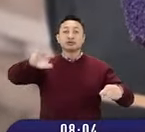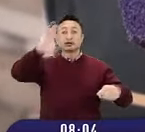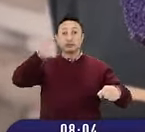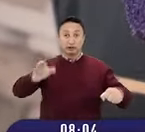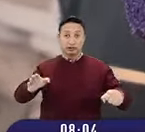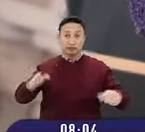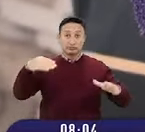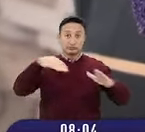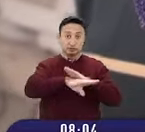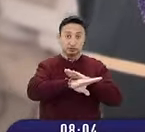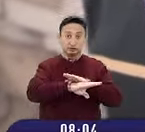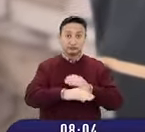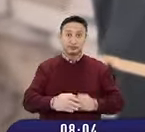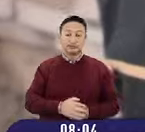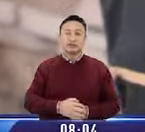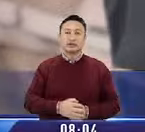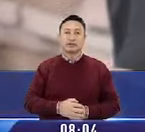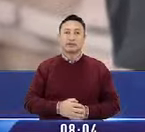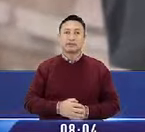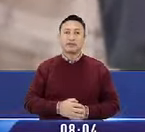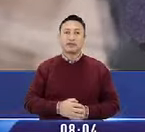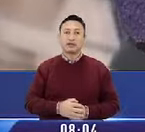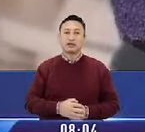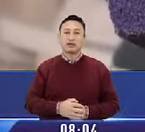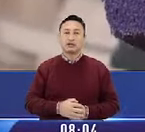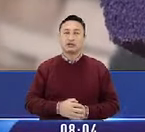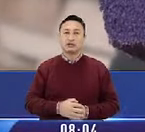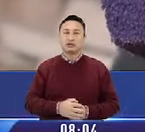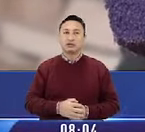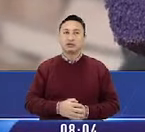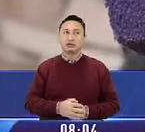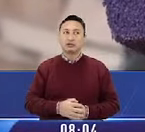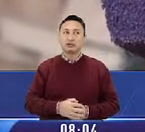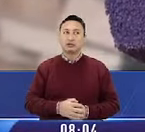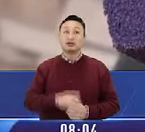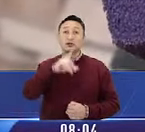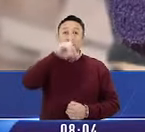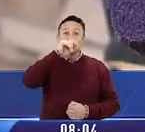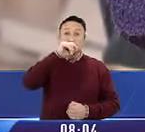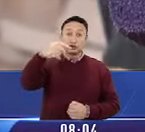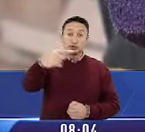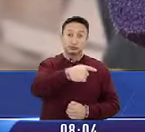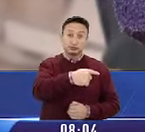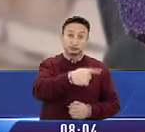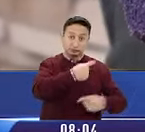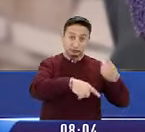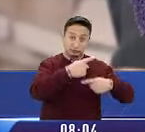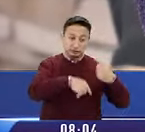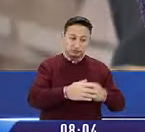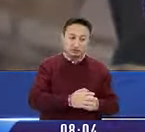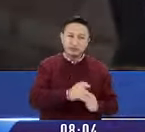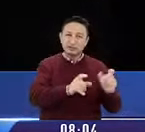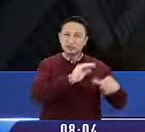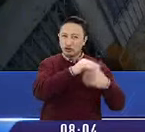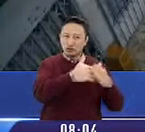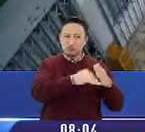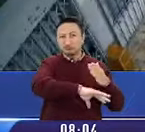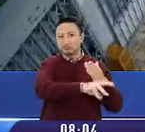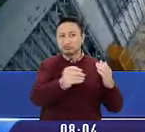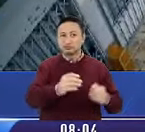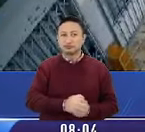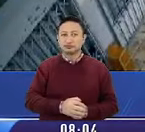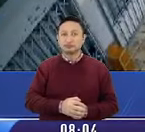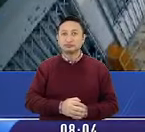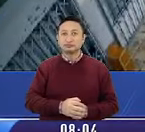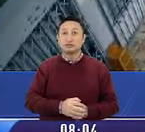camioneta, en los que les habían atacado sitio donde venden el pollo frito y habían desvalijado a todo el mundo. La gente prefiere